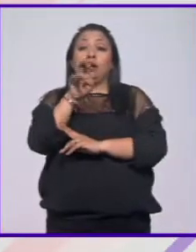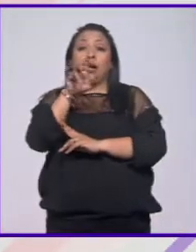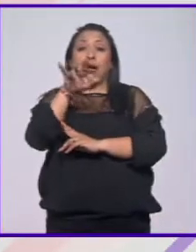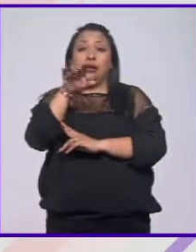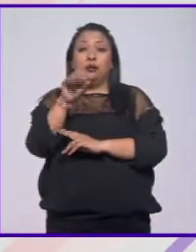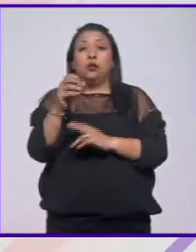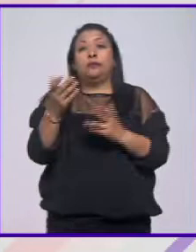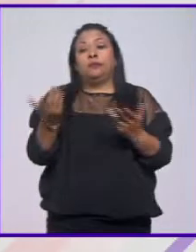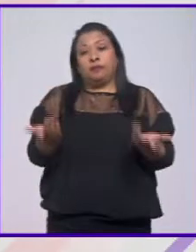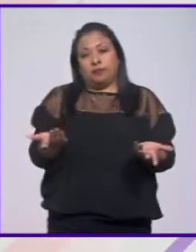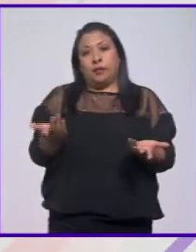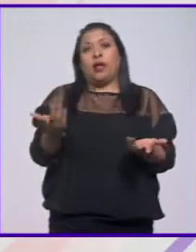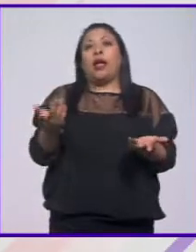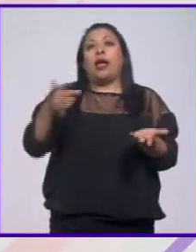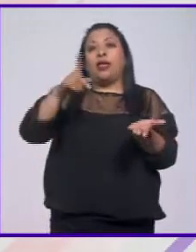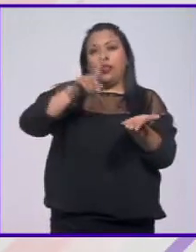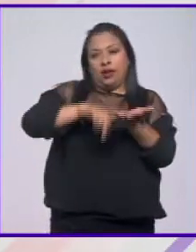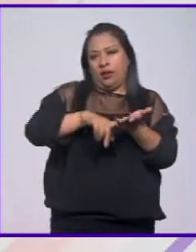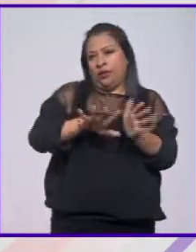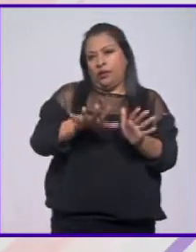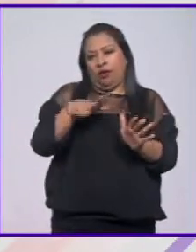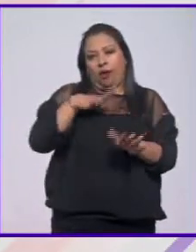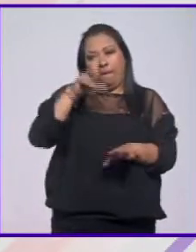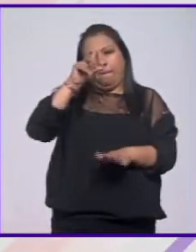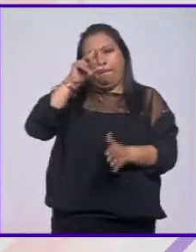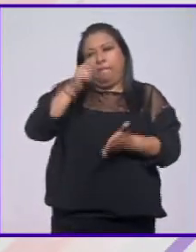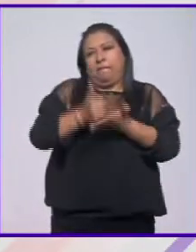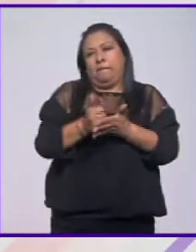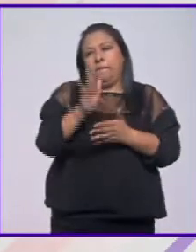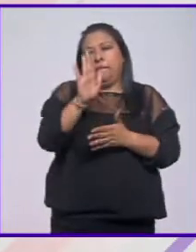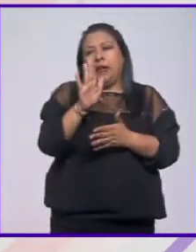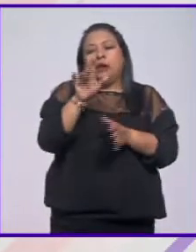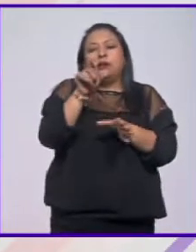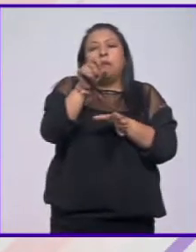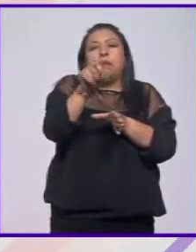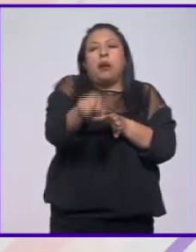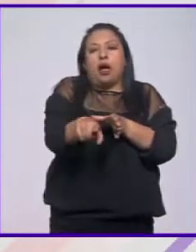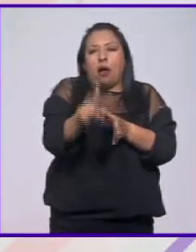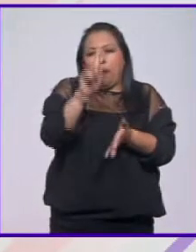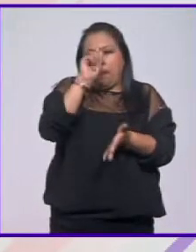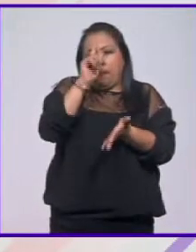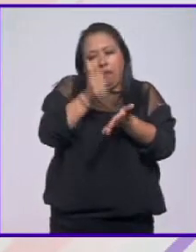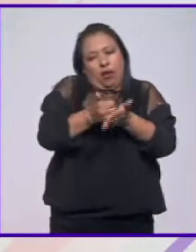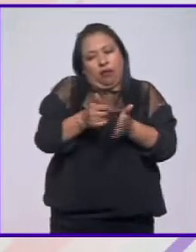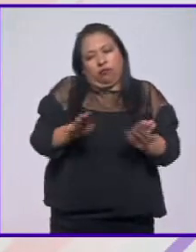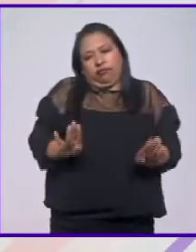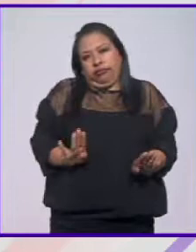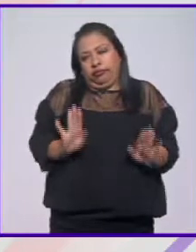bueno, se queda dentro de uno, ¿no? Queda como esa semillita. Uh-huh. Y